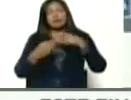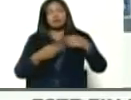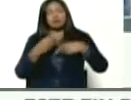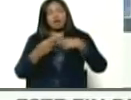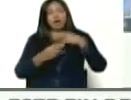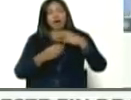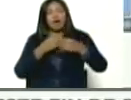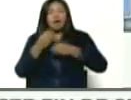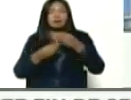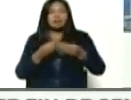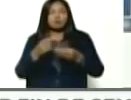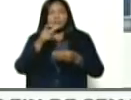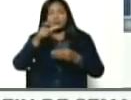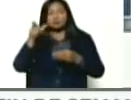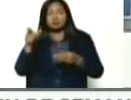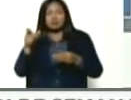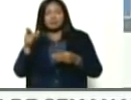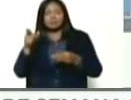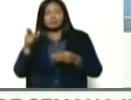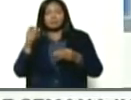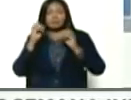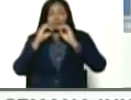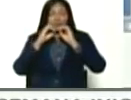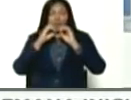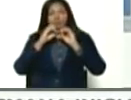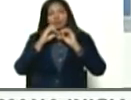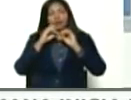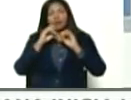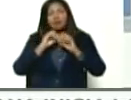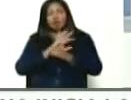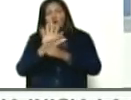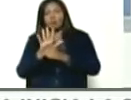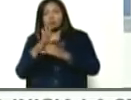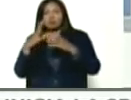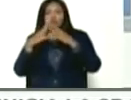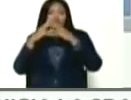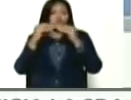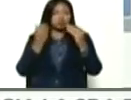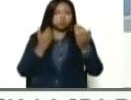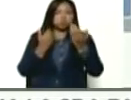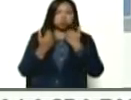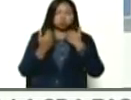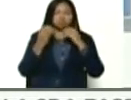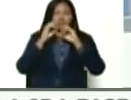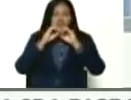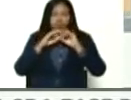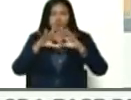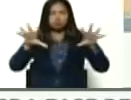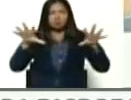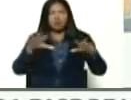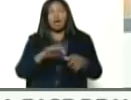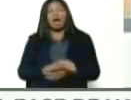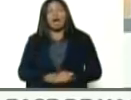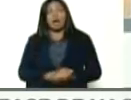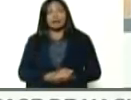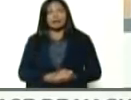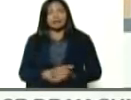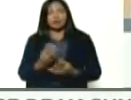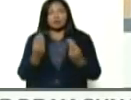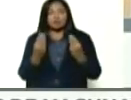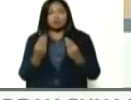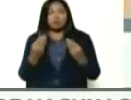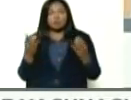alguien con coronavirus todo se contagia todo se contagió por eso ellos recomiendan mucha